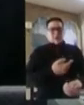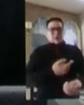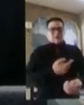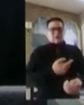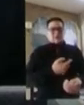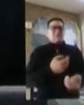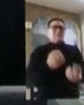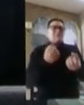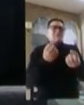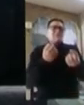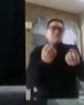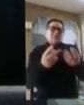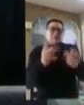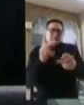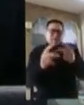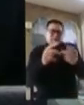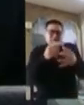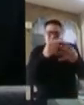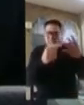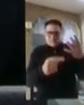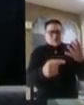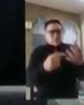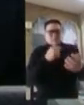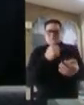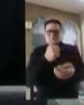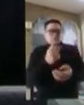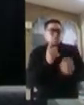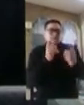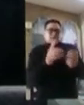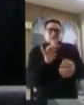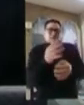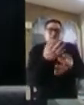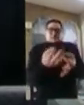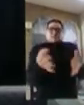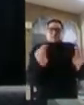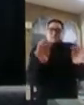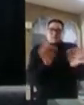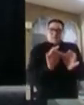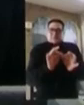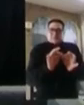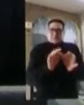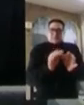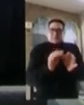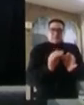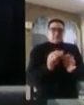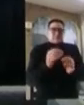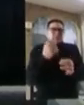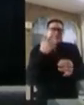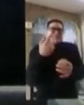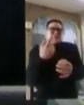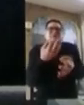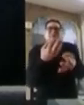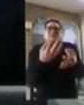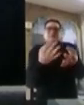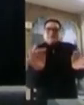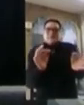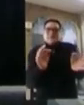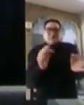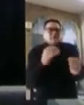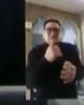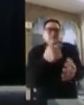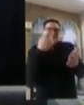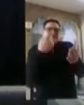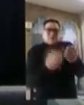le dan importancia, porque como es gratis, no se cobra. La salvación es gratis, la